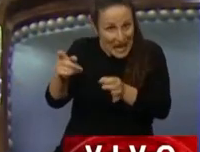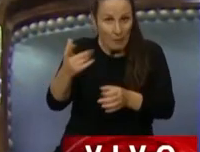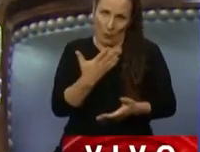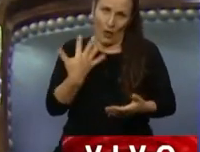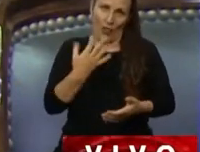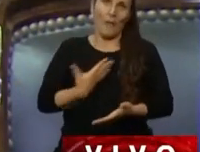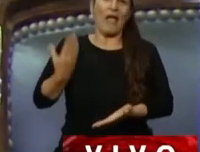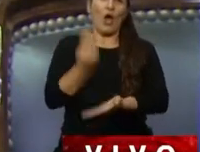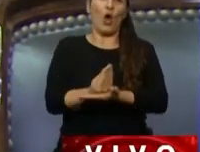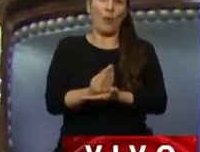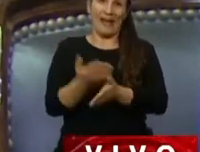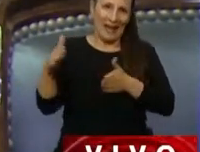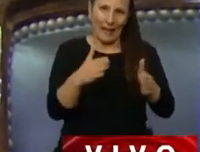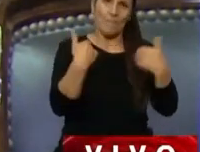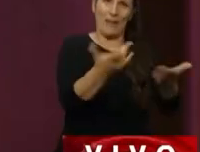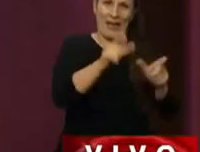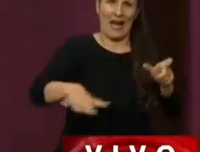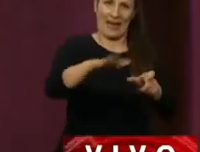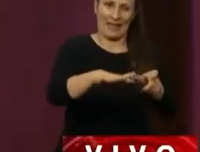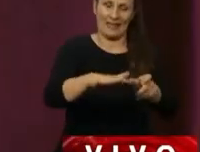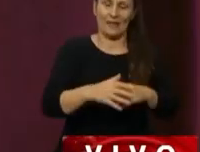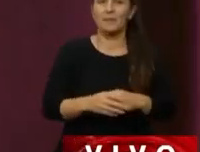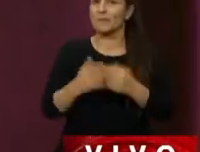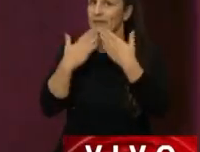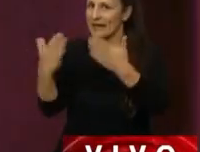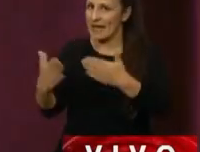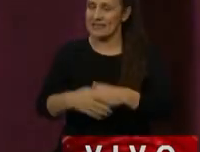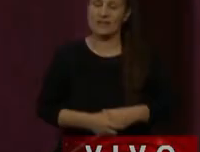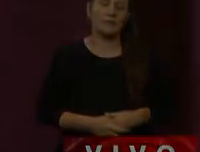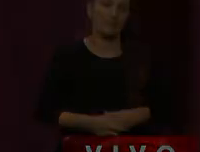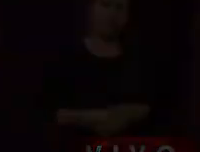Gracias. Gracias, diputada Berasay.